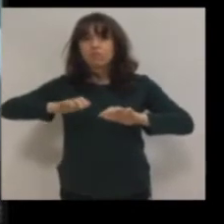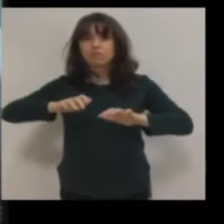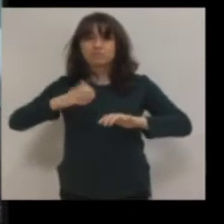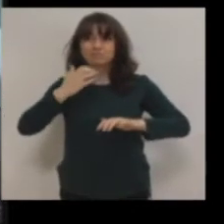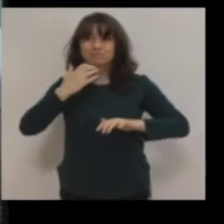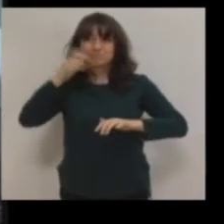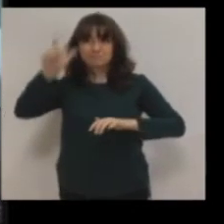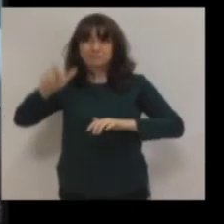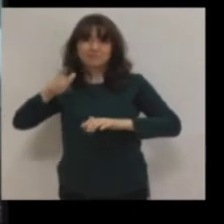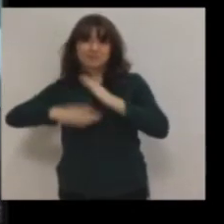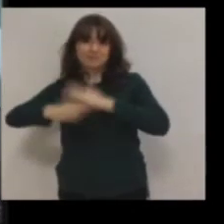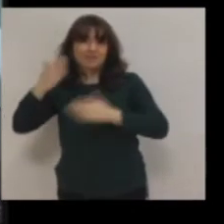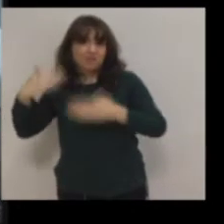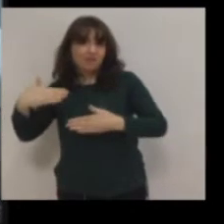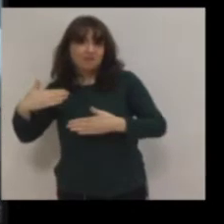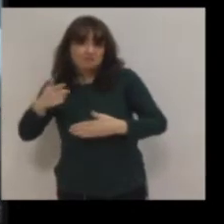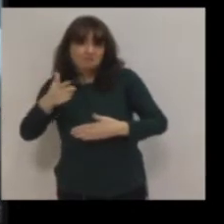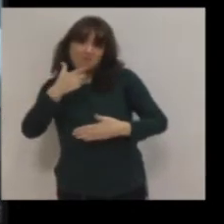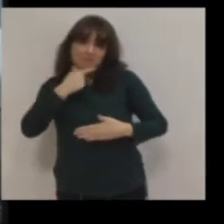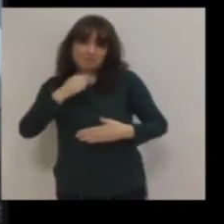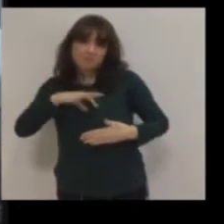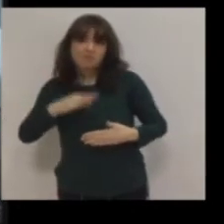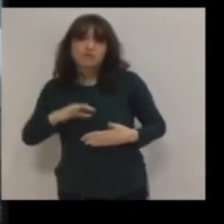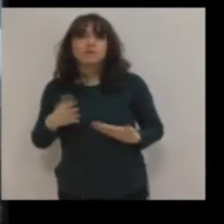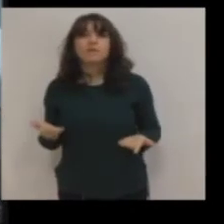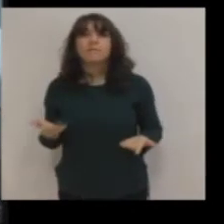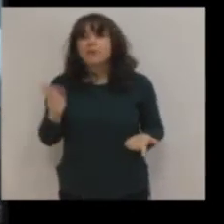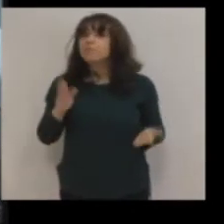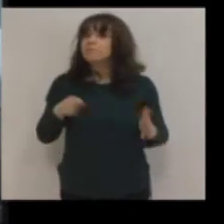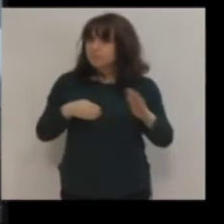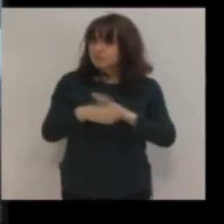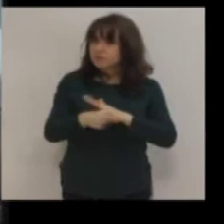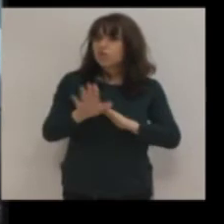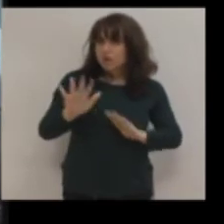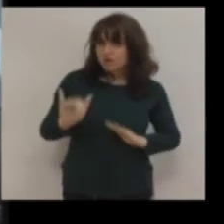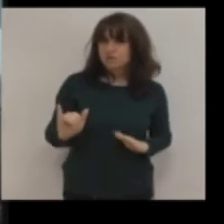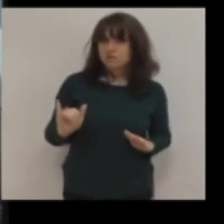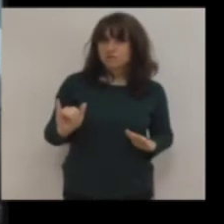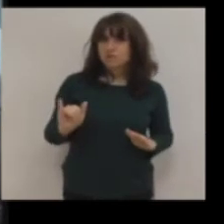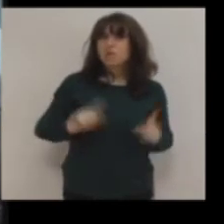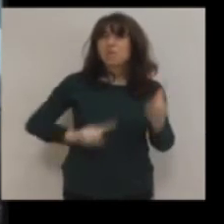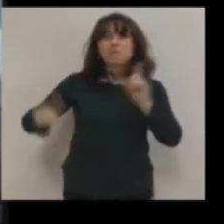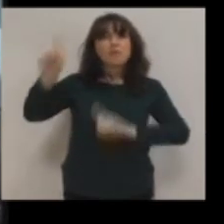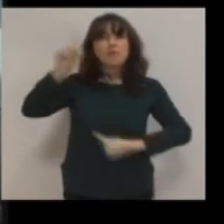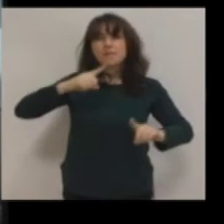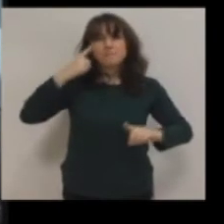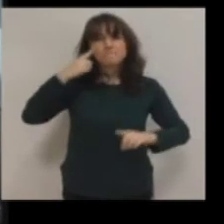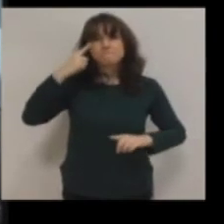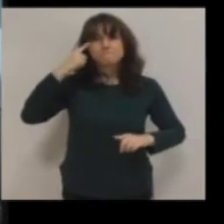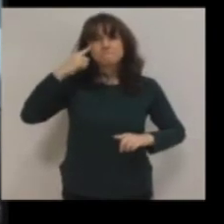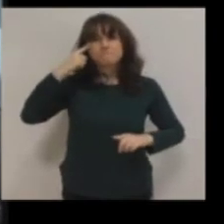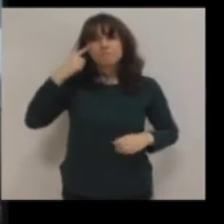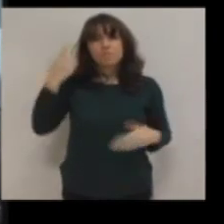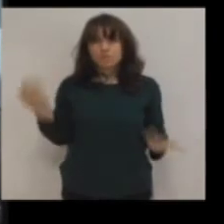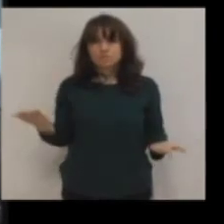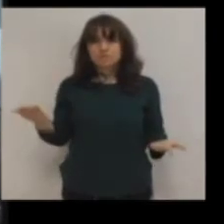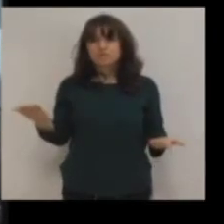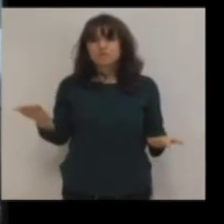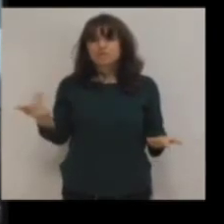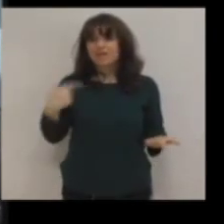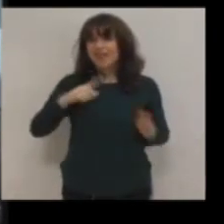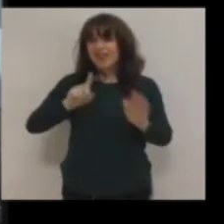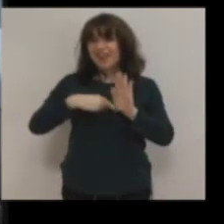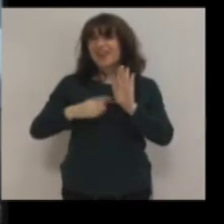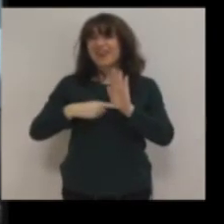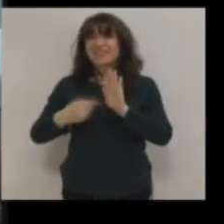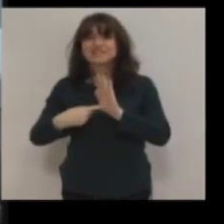tipo de discapacidad, pero bueno, el acceso está ahí. El principal problema es que las leyes en sí ya no son, o sea, no